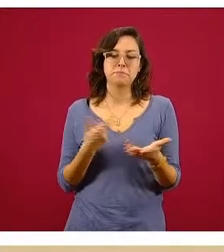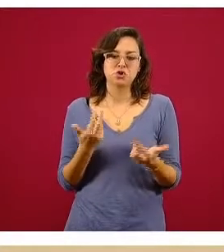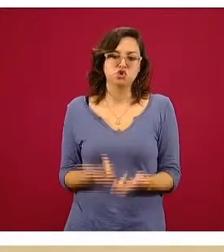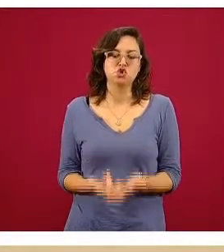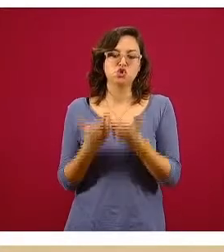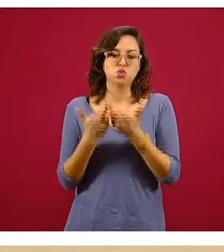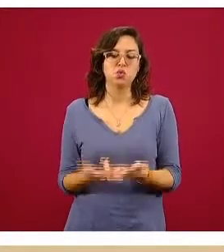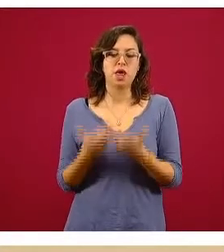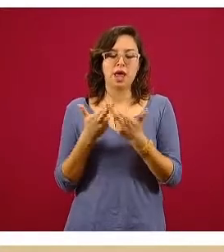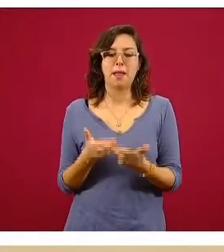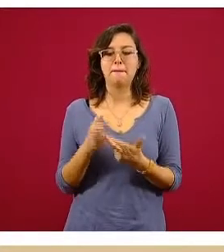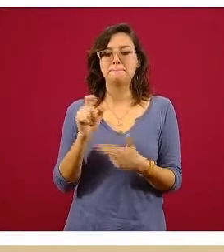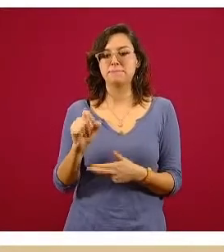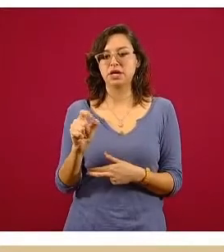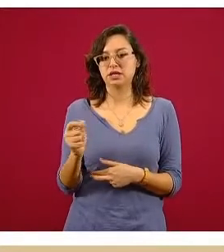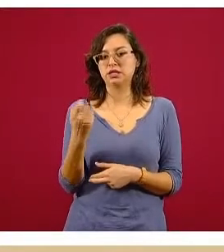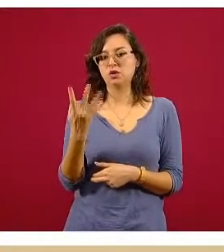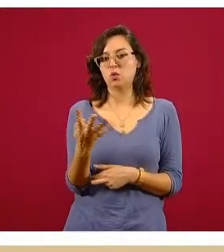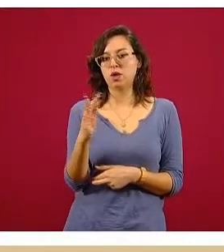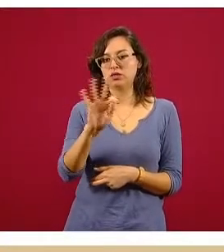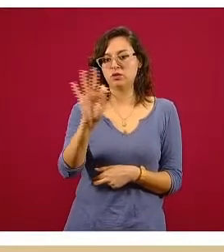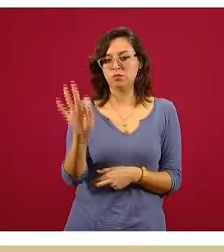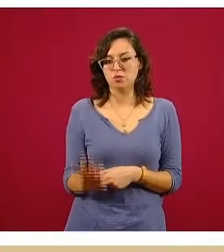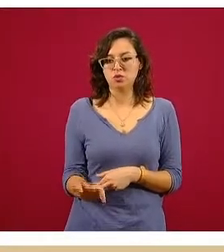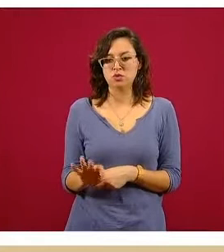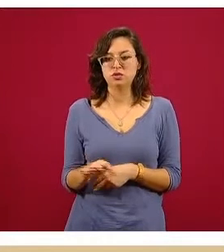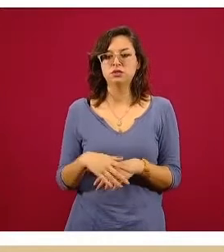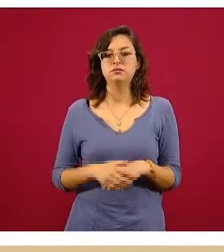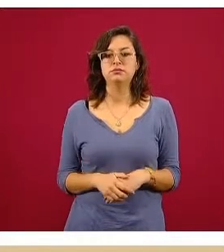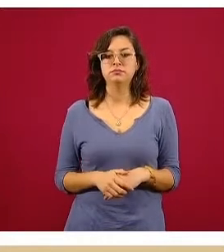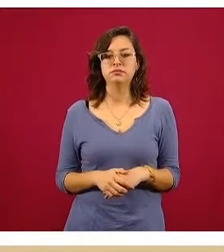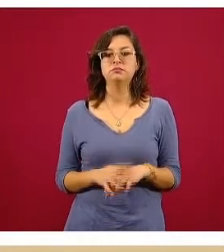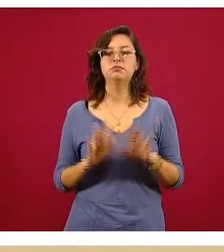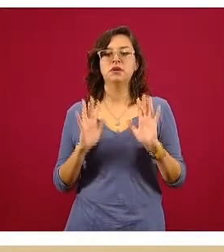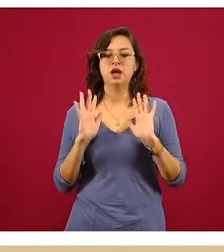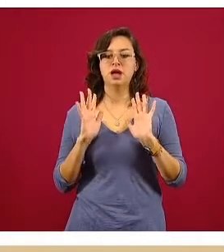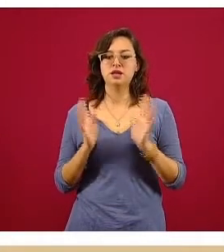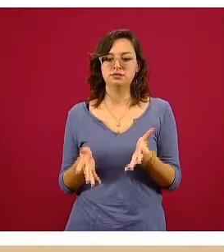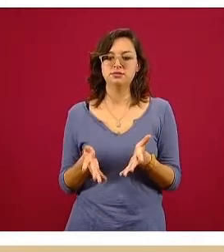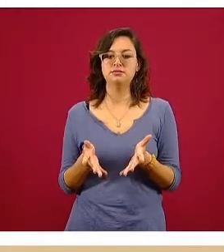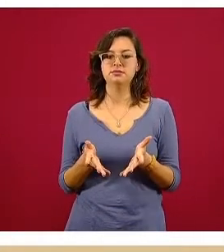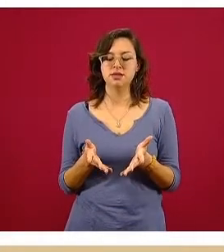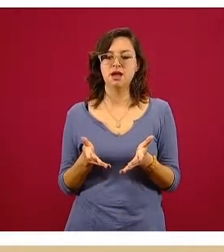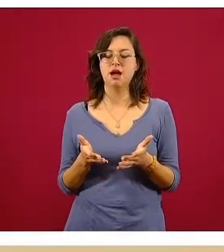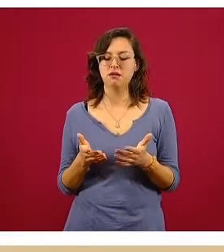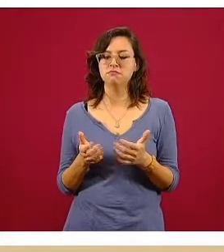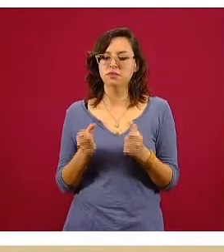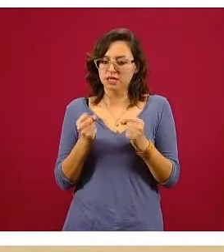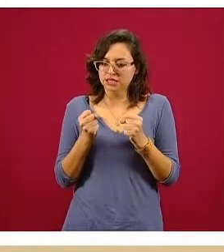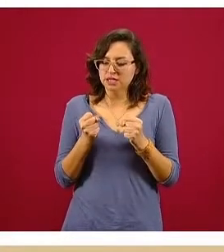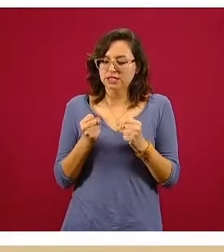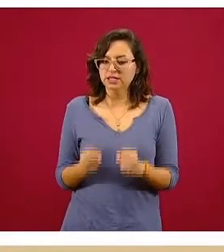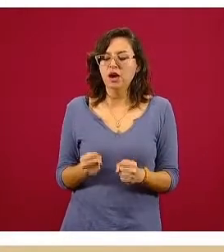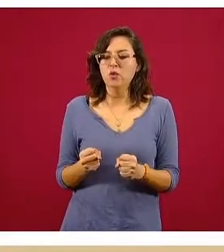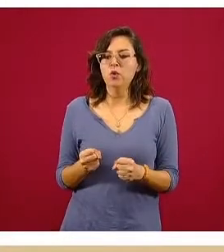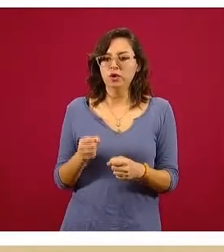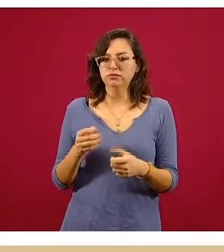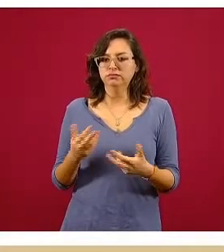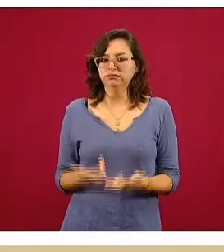de una disponibilidad en este caso ya de un 24%. Ahora se está ya acercando más al nivel de seguridad que en su